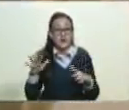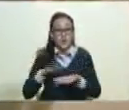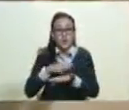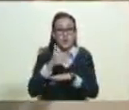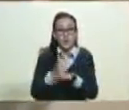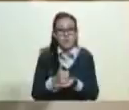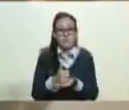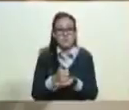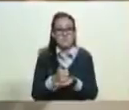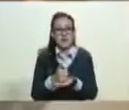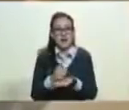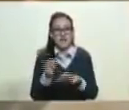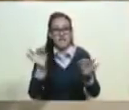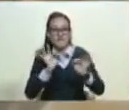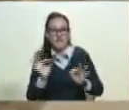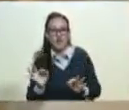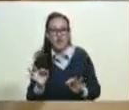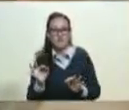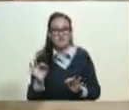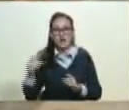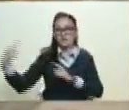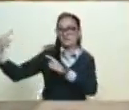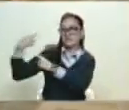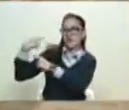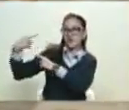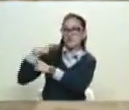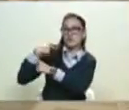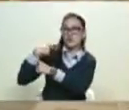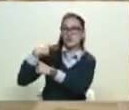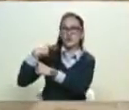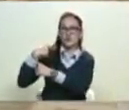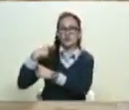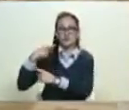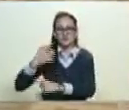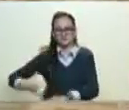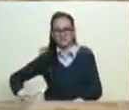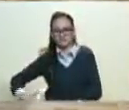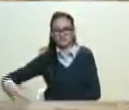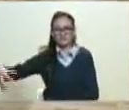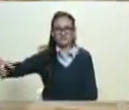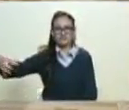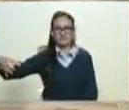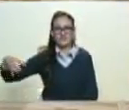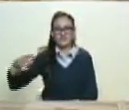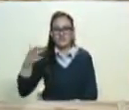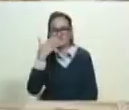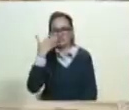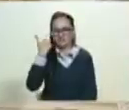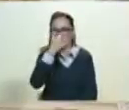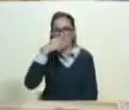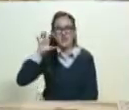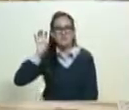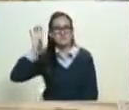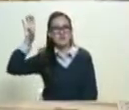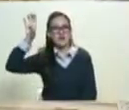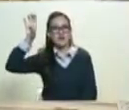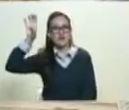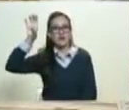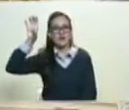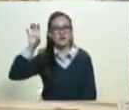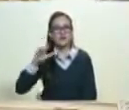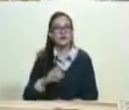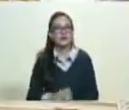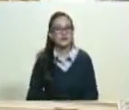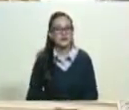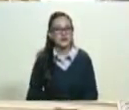por el modelo neoliberal impuesto por la burguesía local con sus aliados imperiales. Vivía nuestra